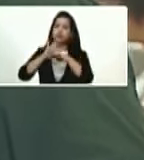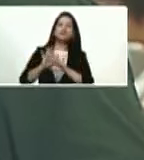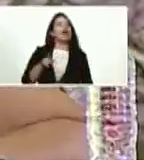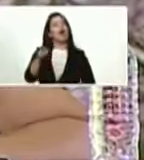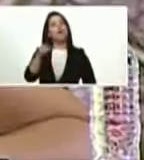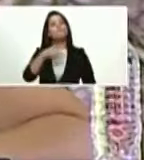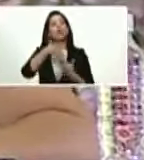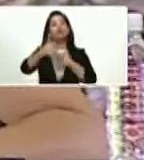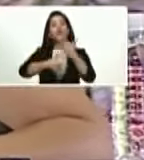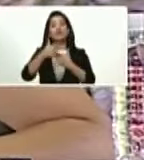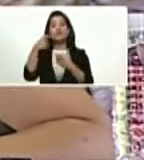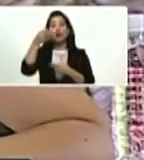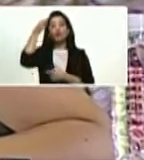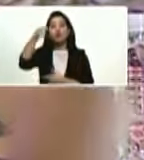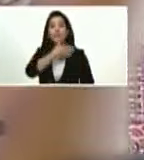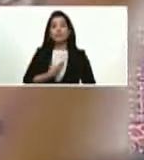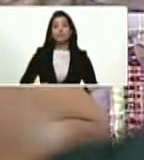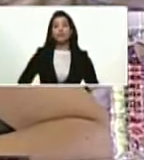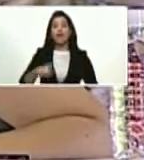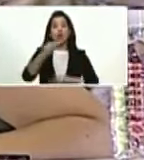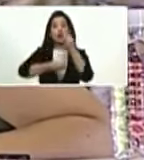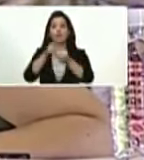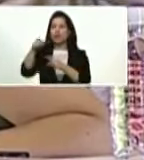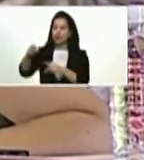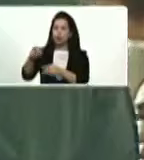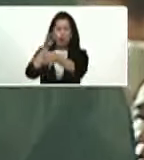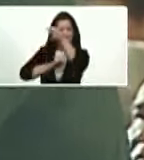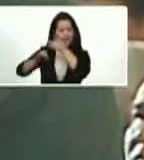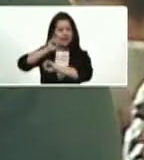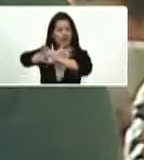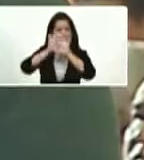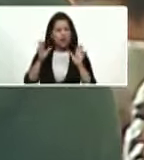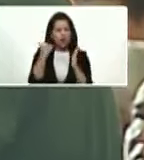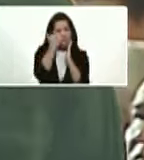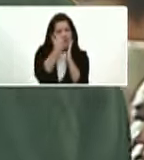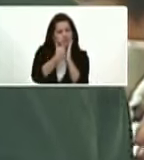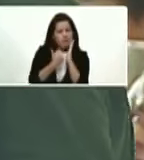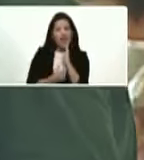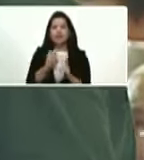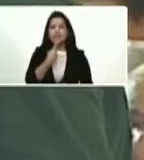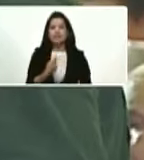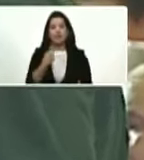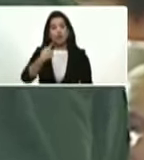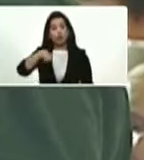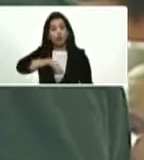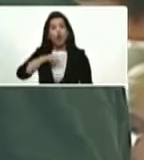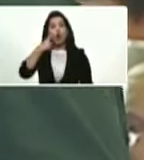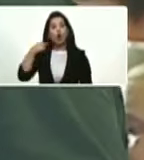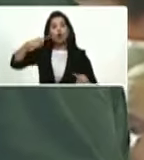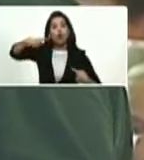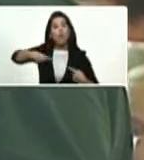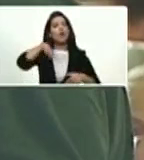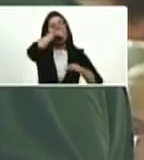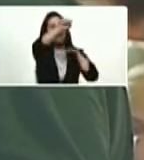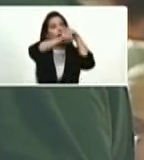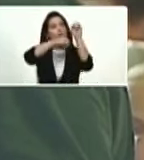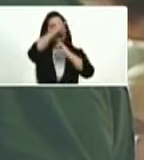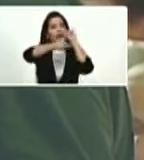de la Economía Productiva. Nos dio matriz, nos dijo hay que sustituir importaciones y por ahí van los